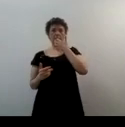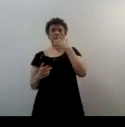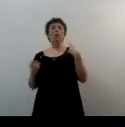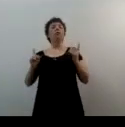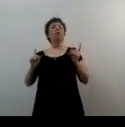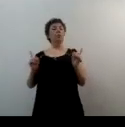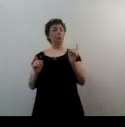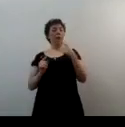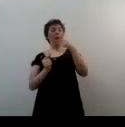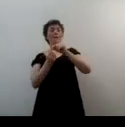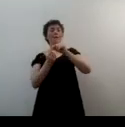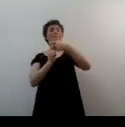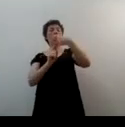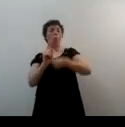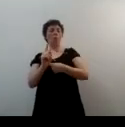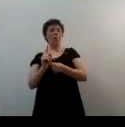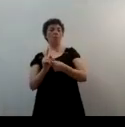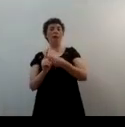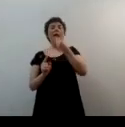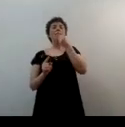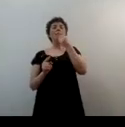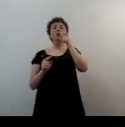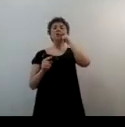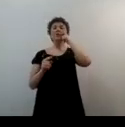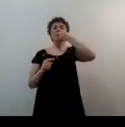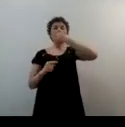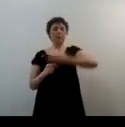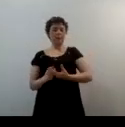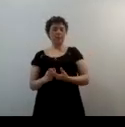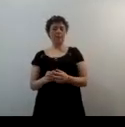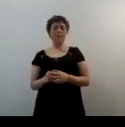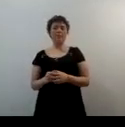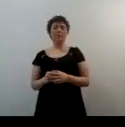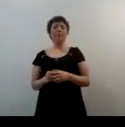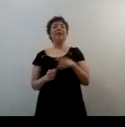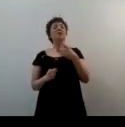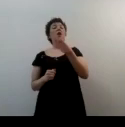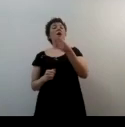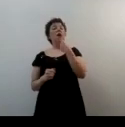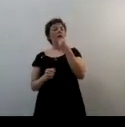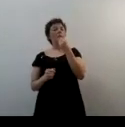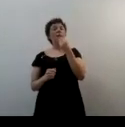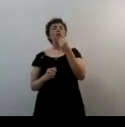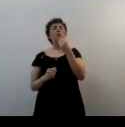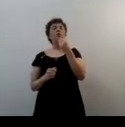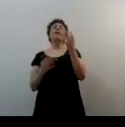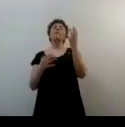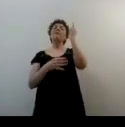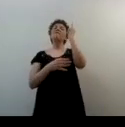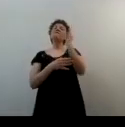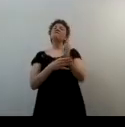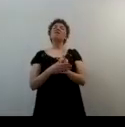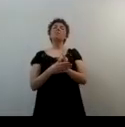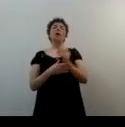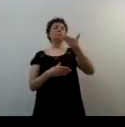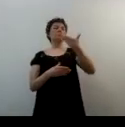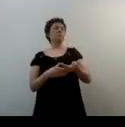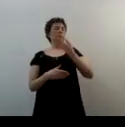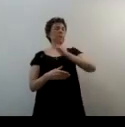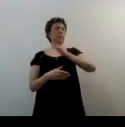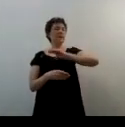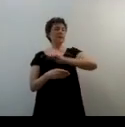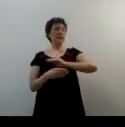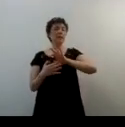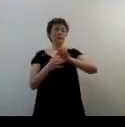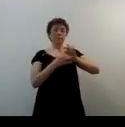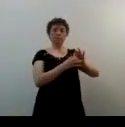hipoglucemia con alimentos, pero que sí sean saludables. Y claro, esos alimentos son los de alto contenido en fibra. Respecto a las frutas y las